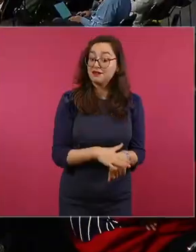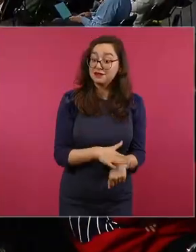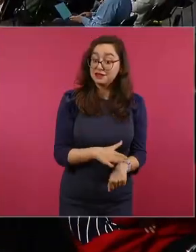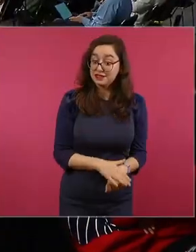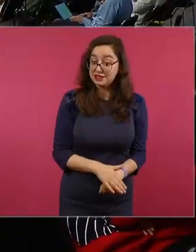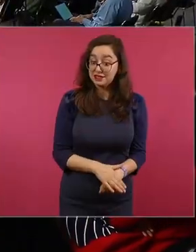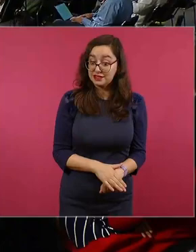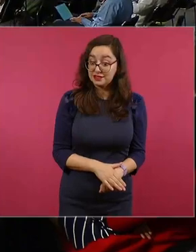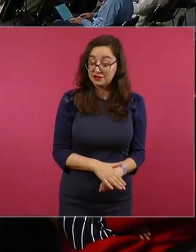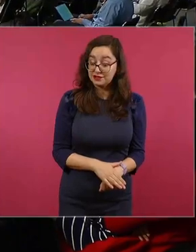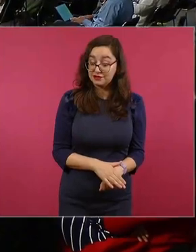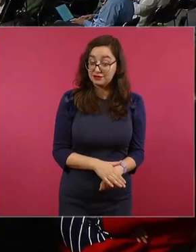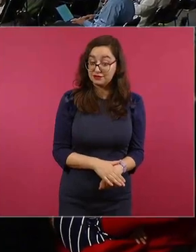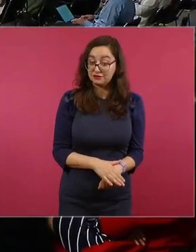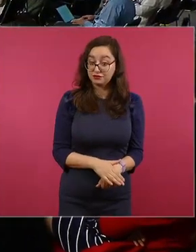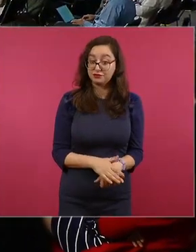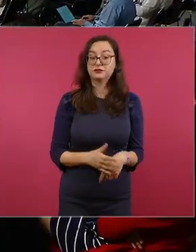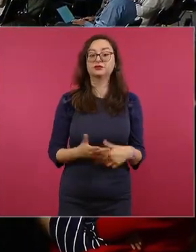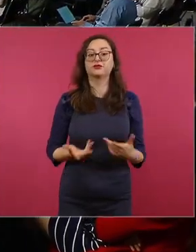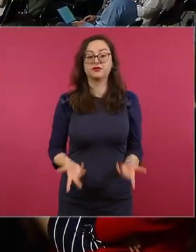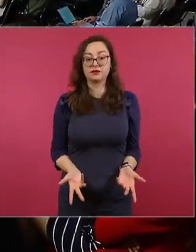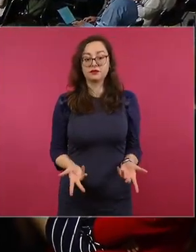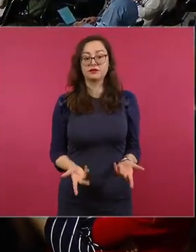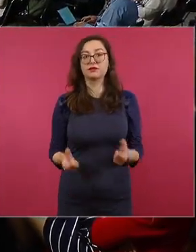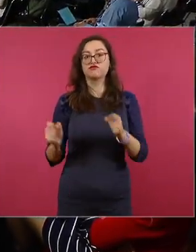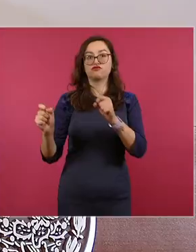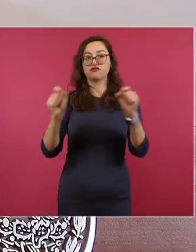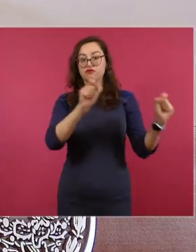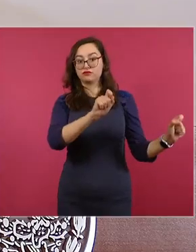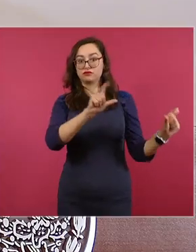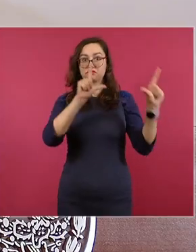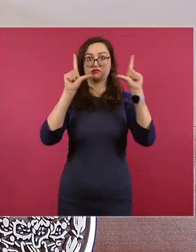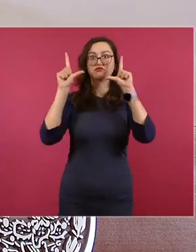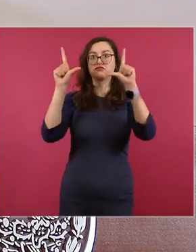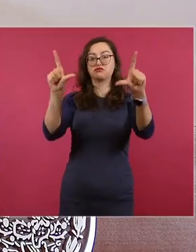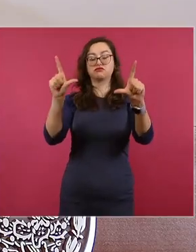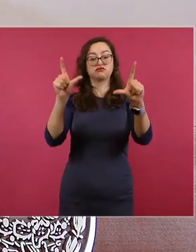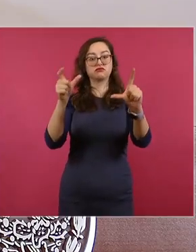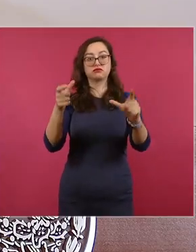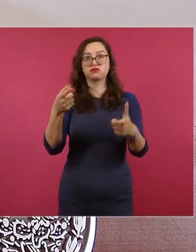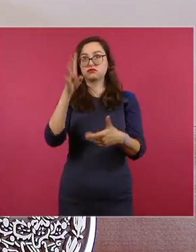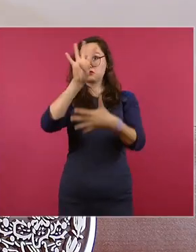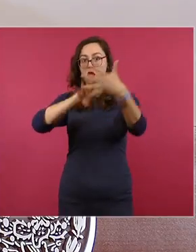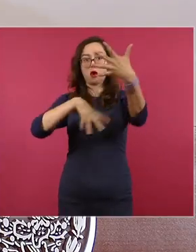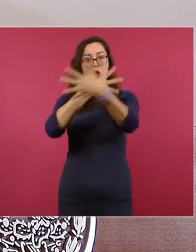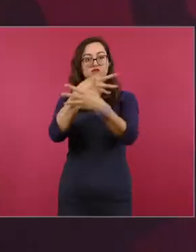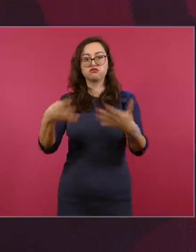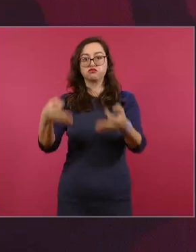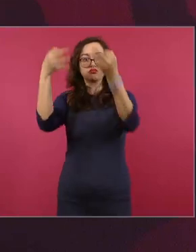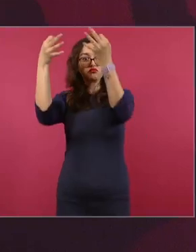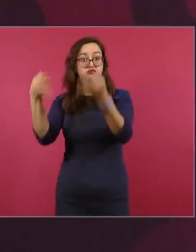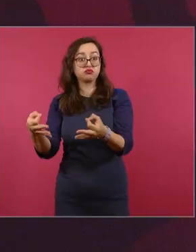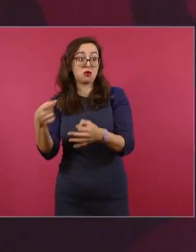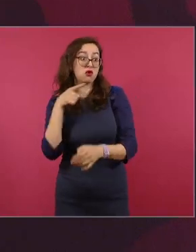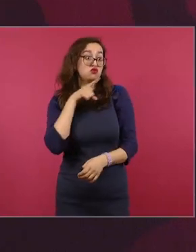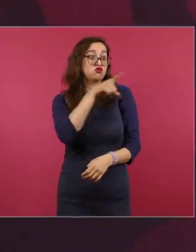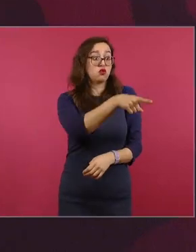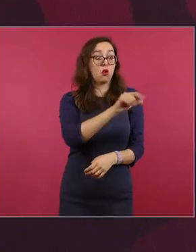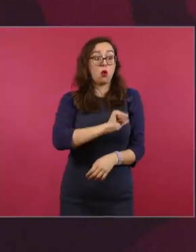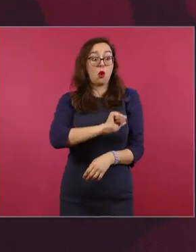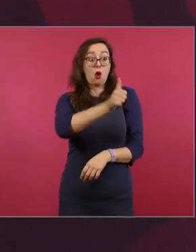Y además, en las pantallas solamente se exhibirán los vuelos oficiales, no los de las líneas